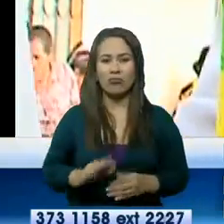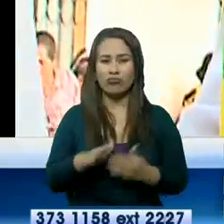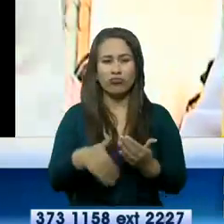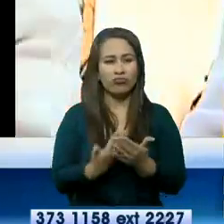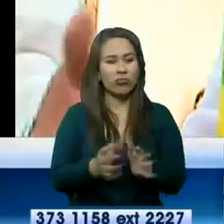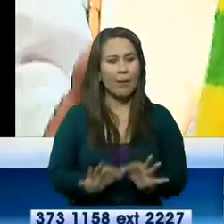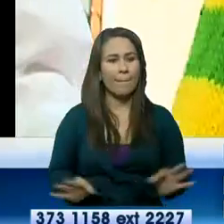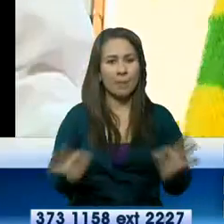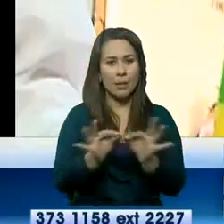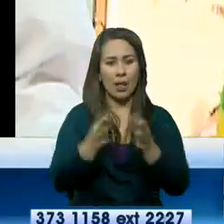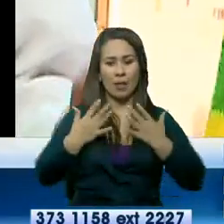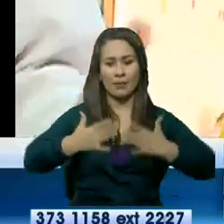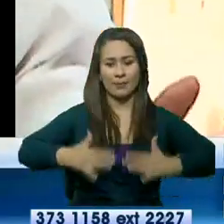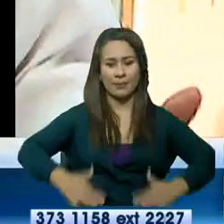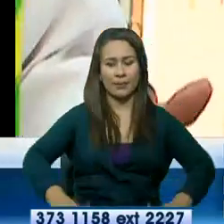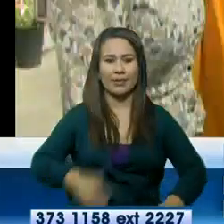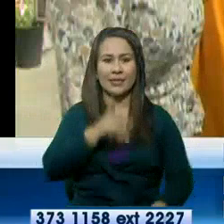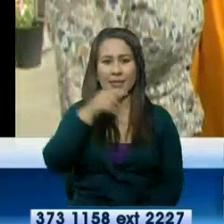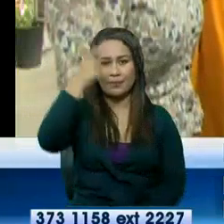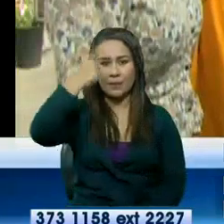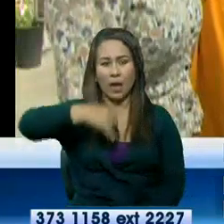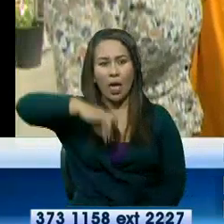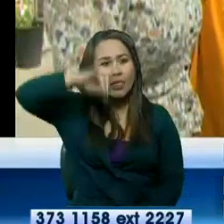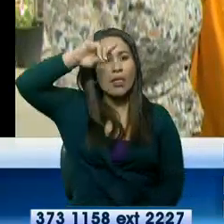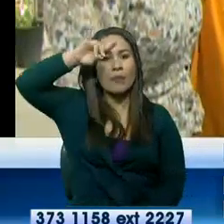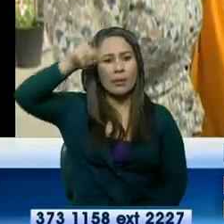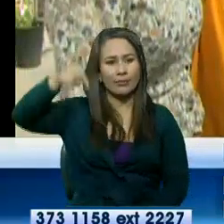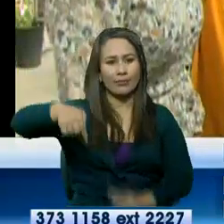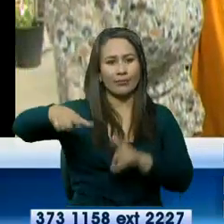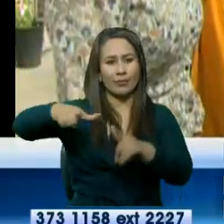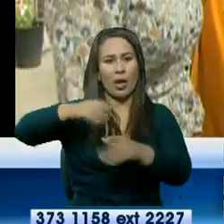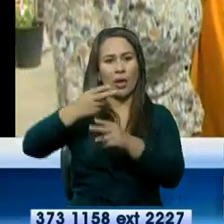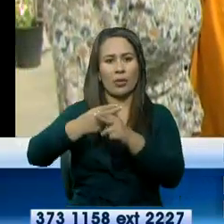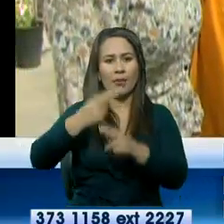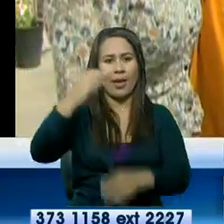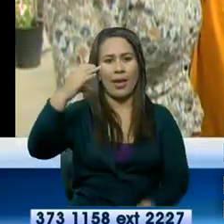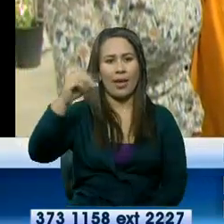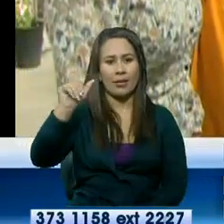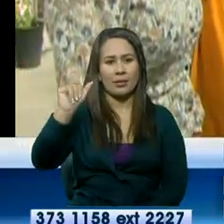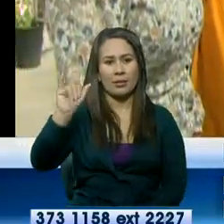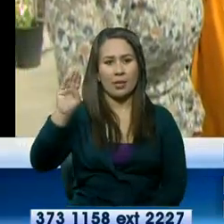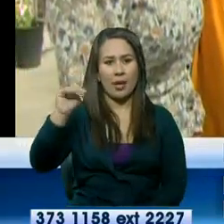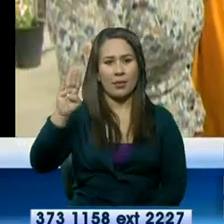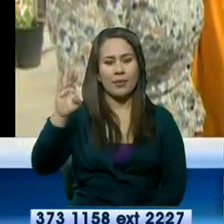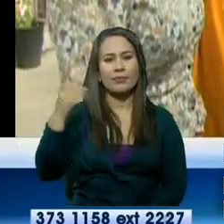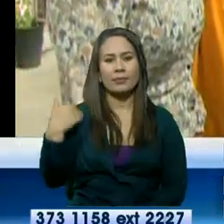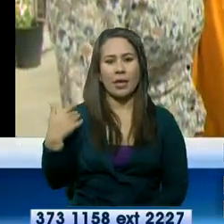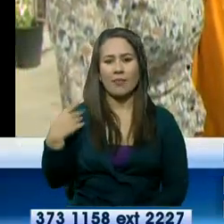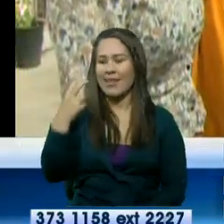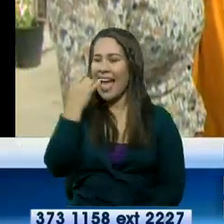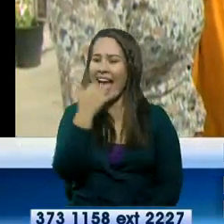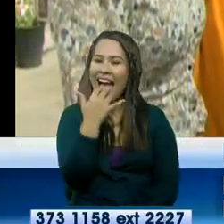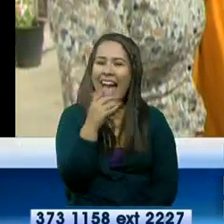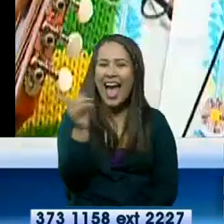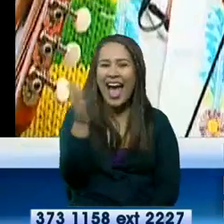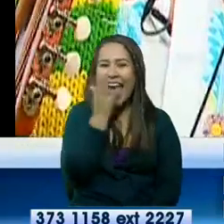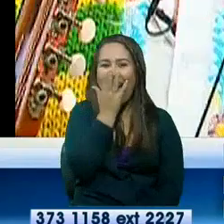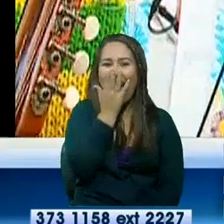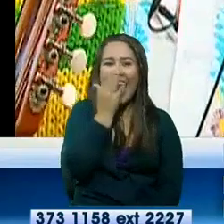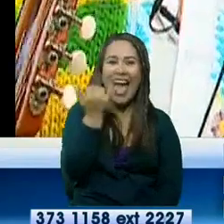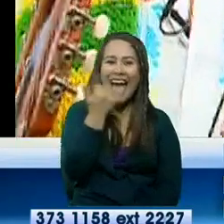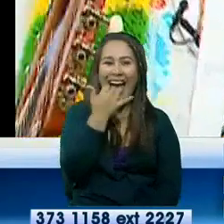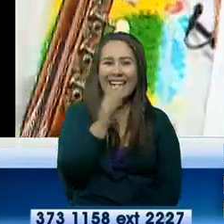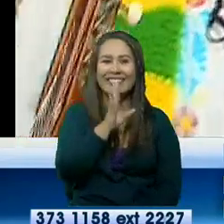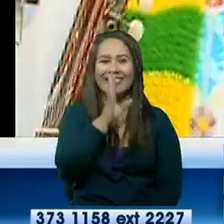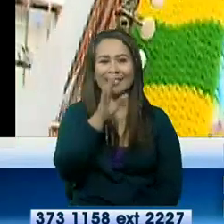esencialmente la vestimenta de un Diabluma, que acá en Cayambe pues lo tenemos como personaje muy gracioso, muy chistoso, y